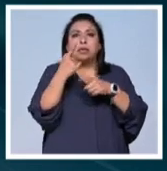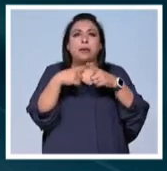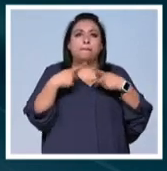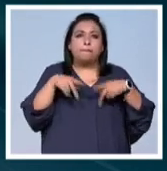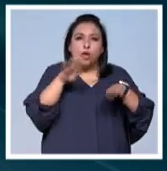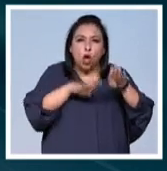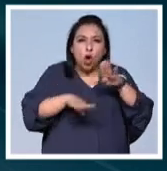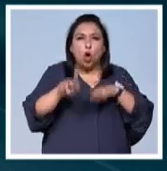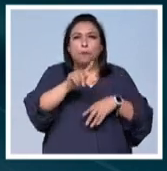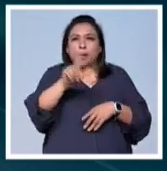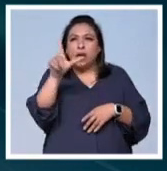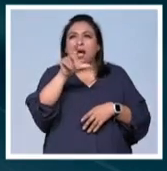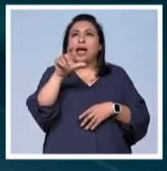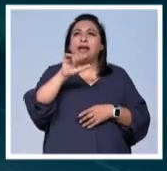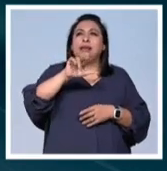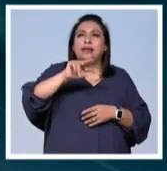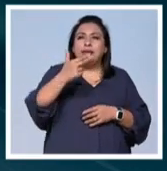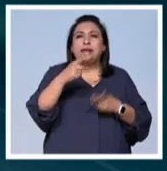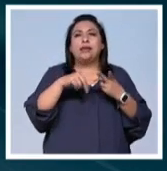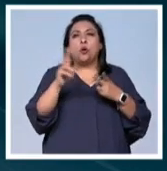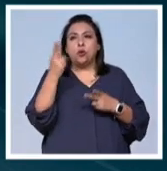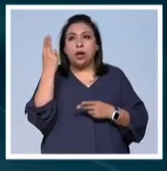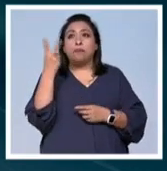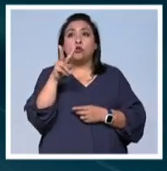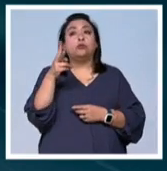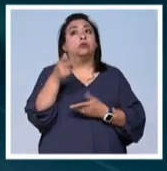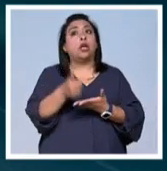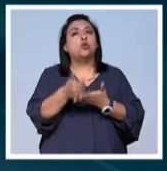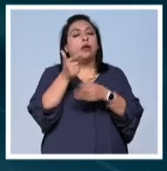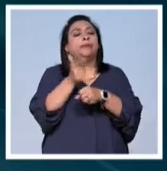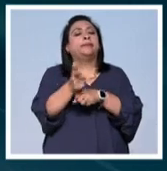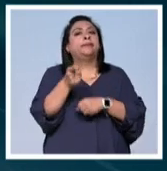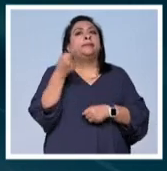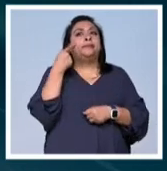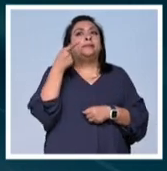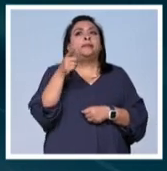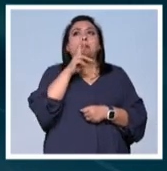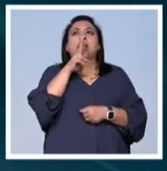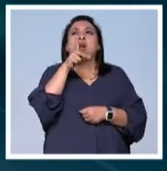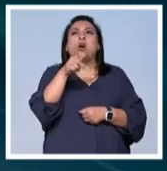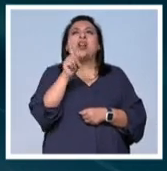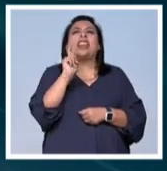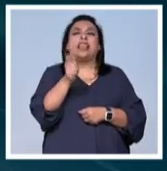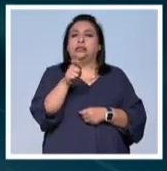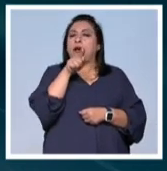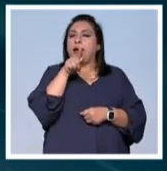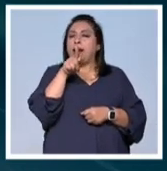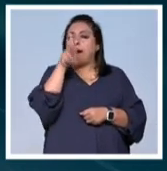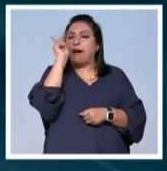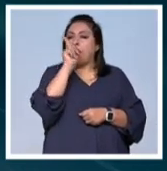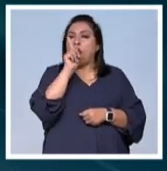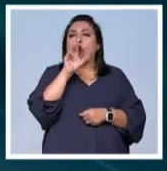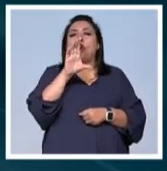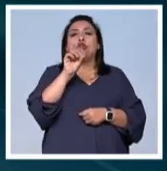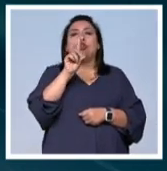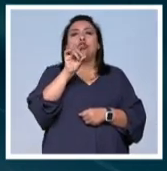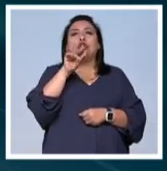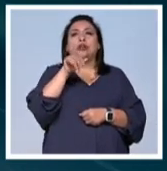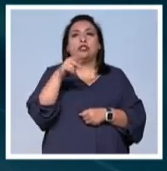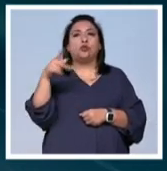especialistas tanto de Lina como de la UNAM nos han ayudado a identificar mejor como una codorniz una